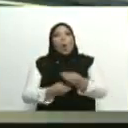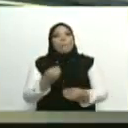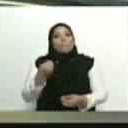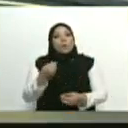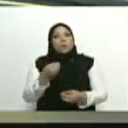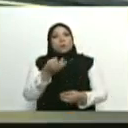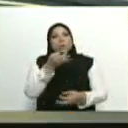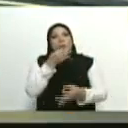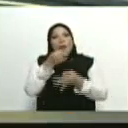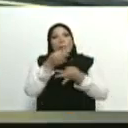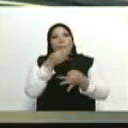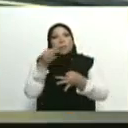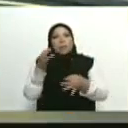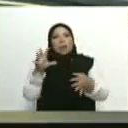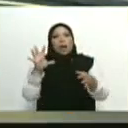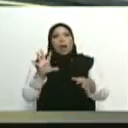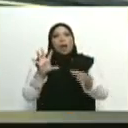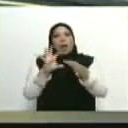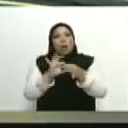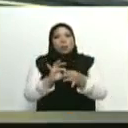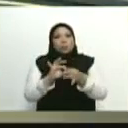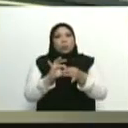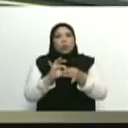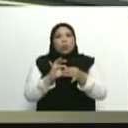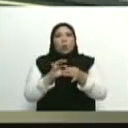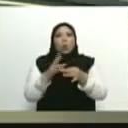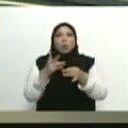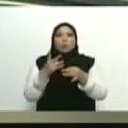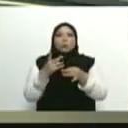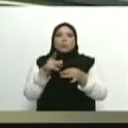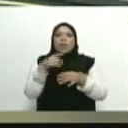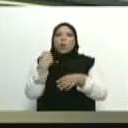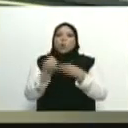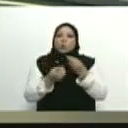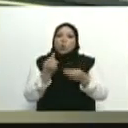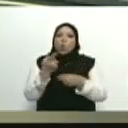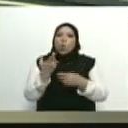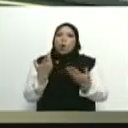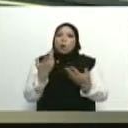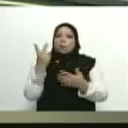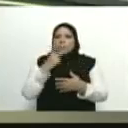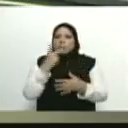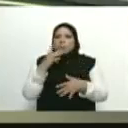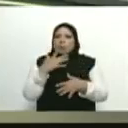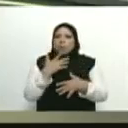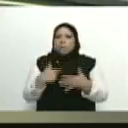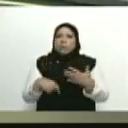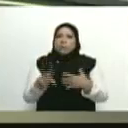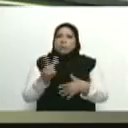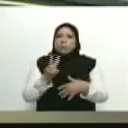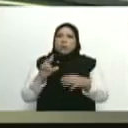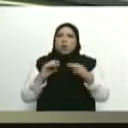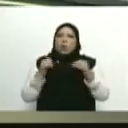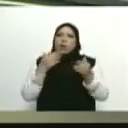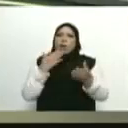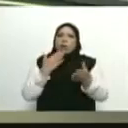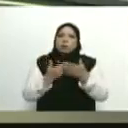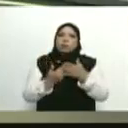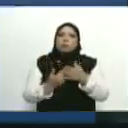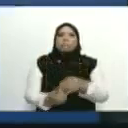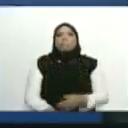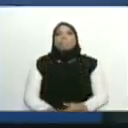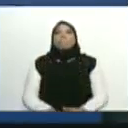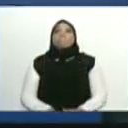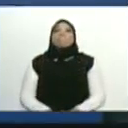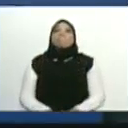cívico-militar? Tanto patriotismo, tanta valentía. ¿Qué fue lo que pasó ahí? Bien, presidente, primero comenzar por agradecerle en nombre de los